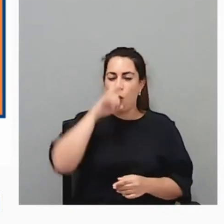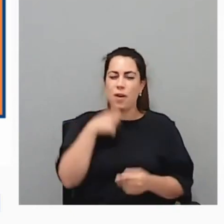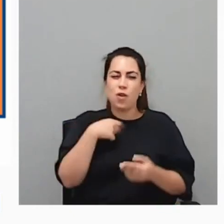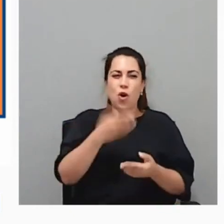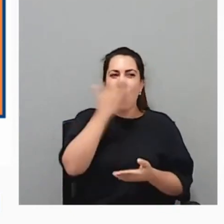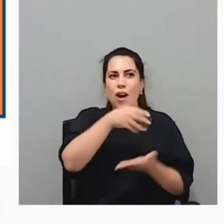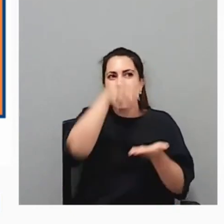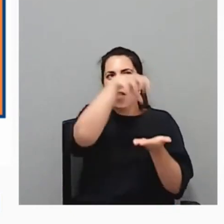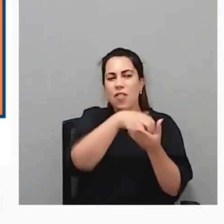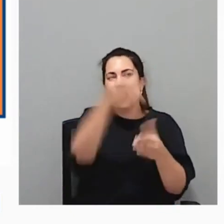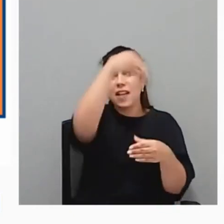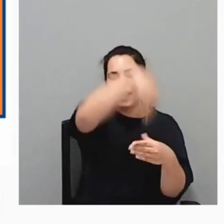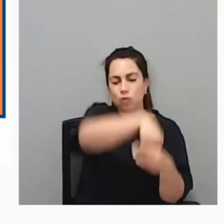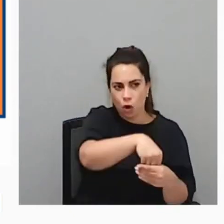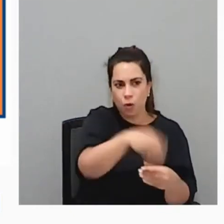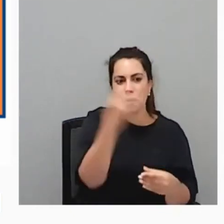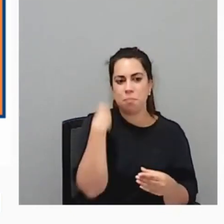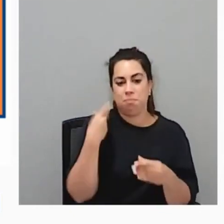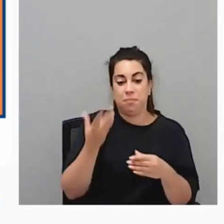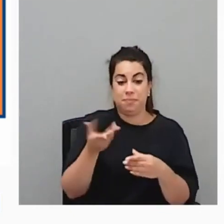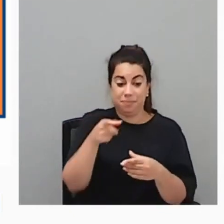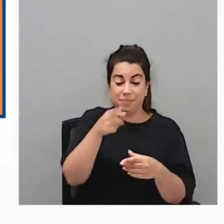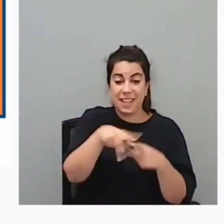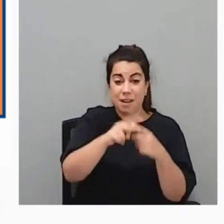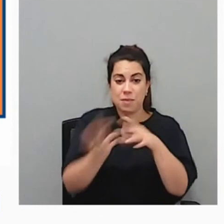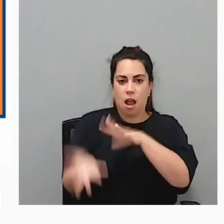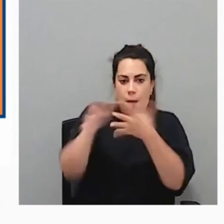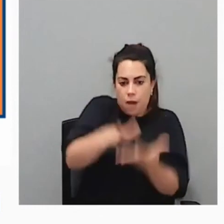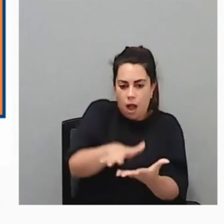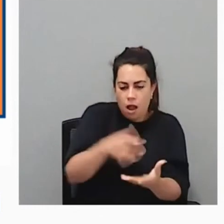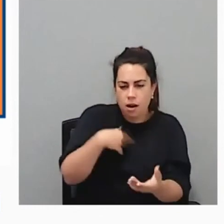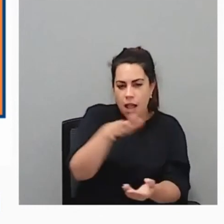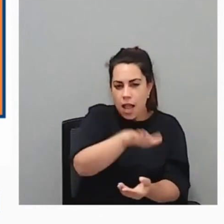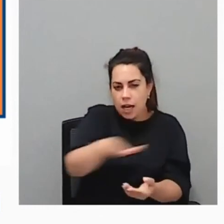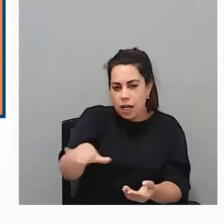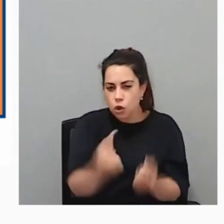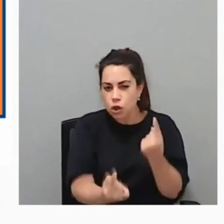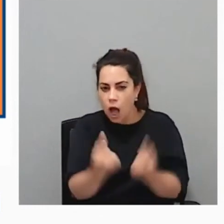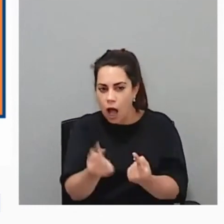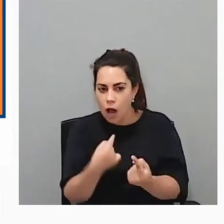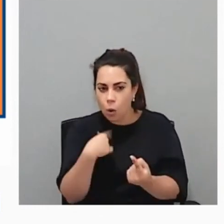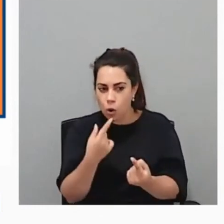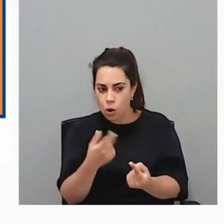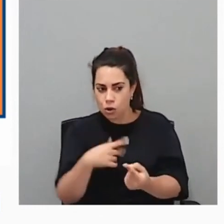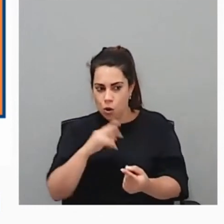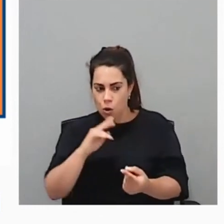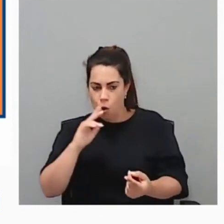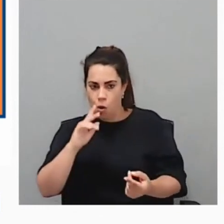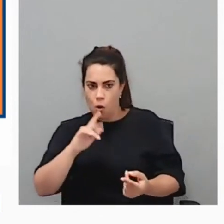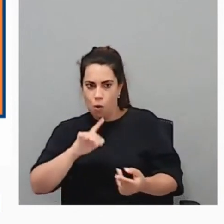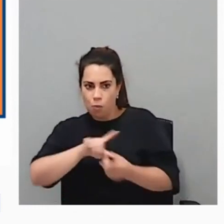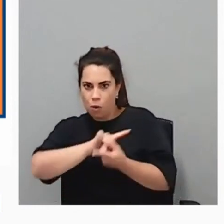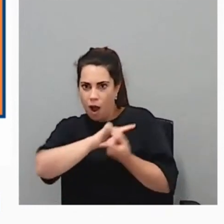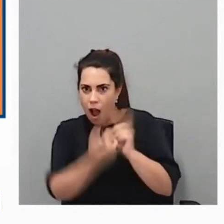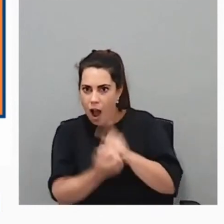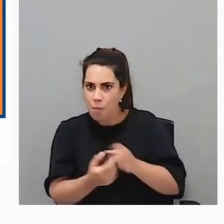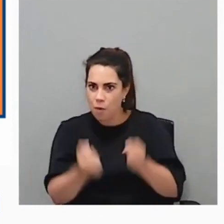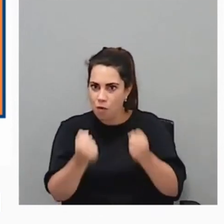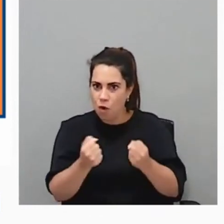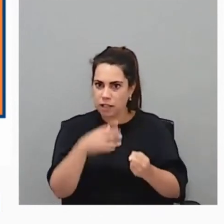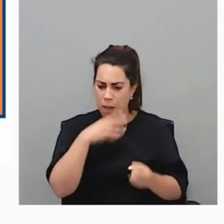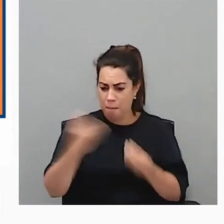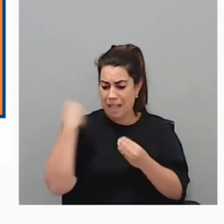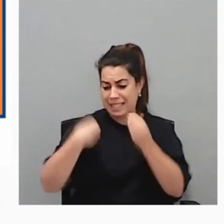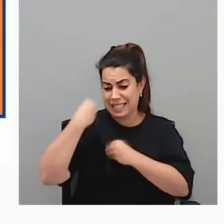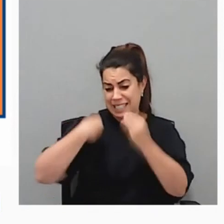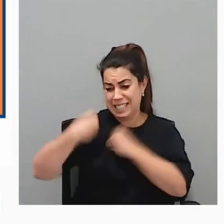el cambio, la transformación que algunos niños experimentan de estar súper inquietos, de hacer preguntas todo el tiempo, a que empezamos a utilizar el horario